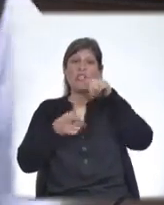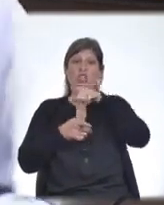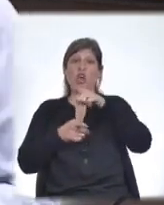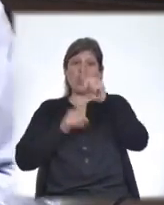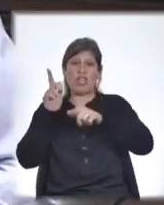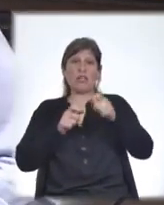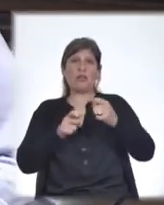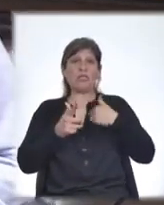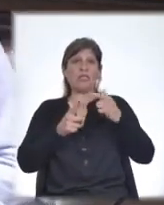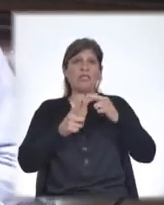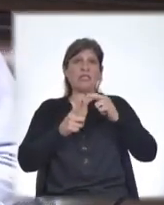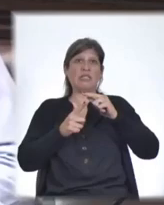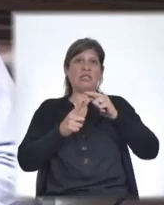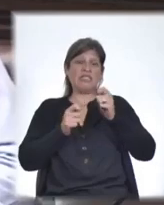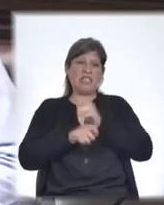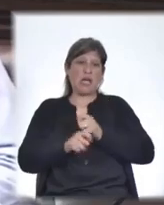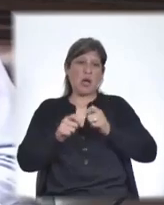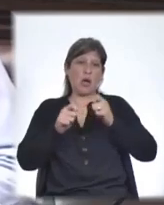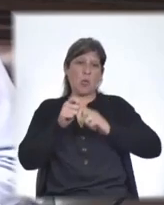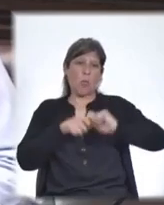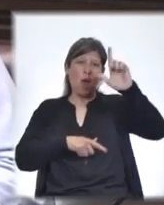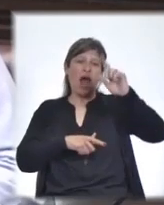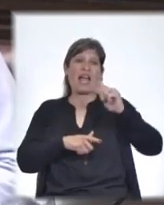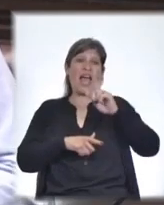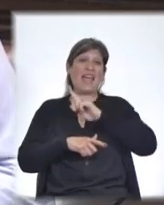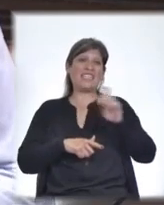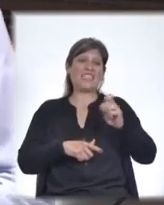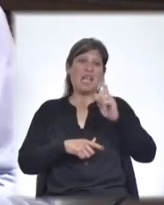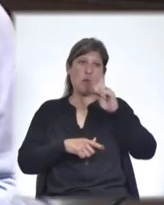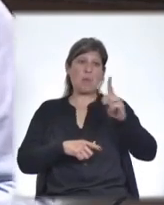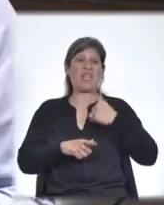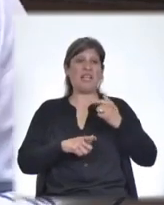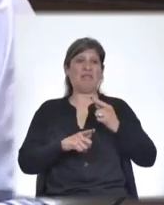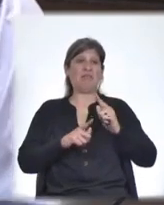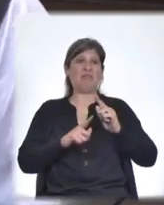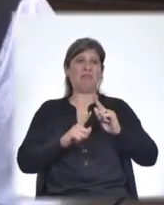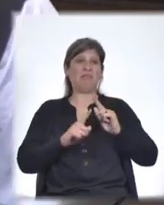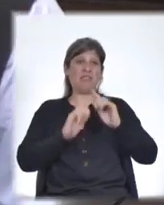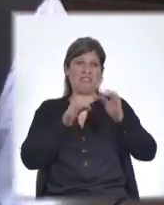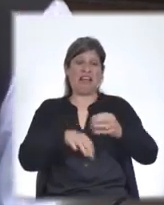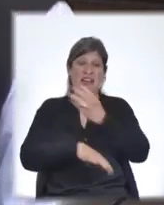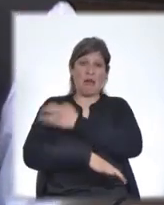incrementara en 100.000 las personas que podían caer en la pobreza producto de la pandemia.